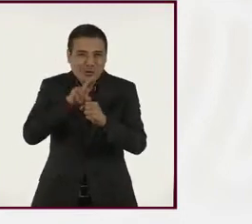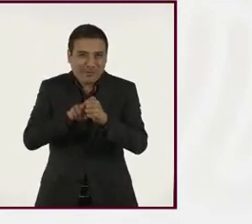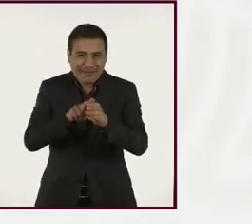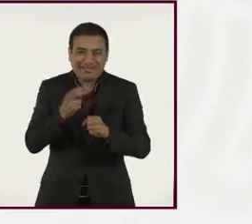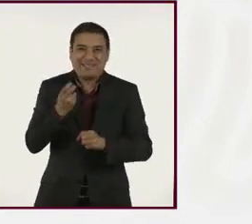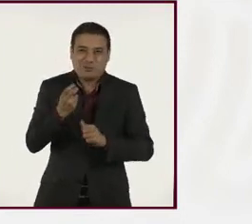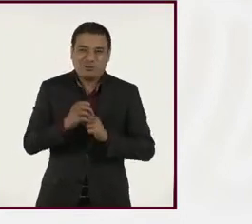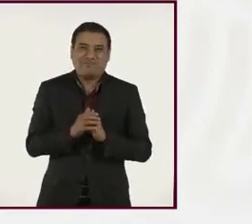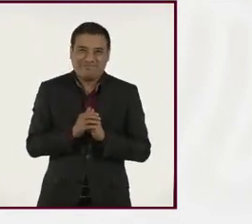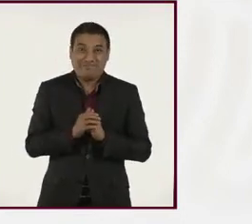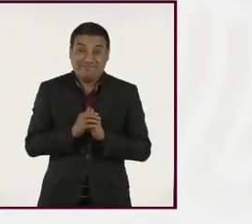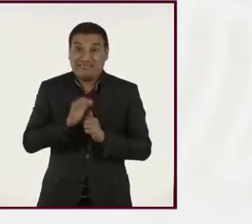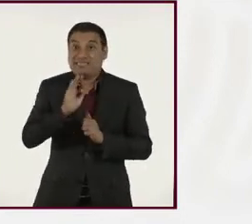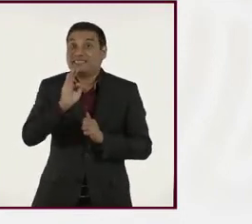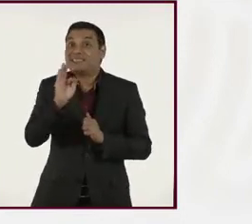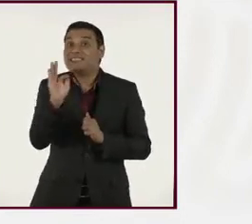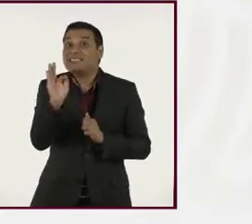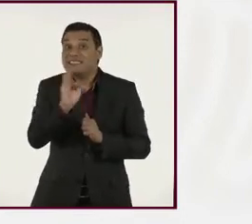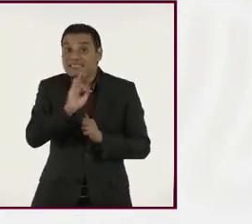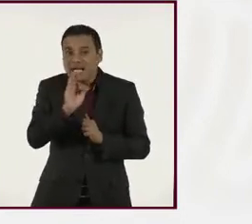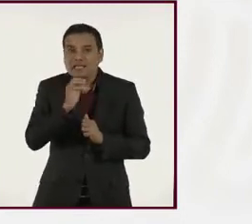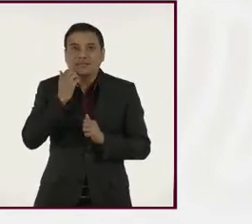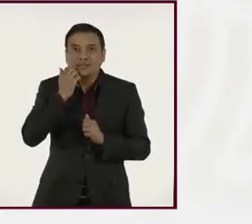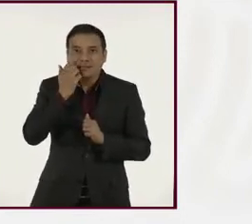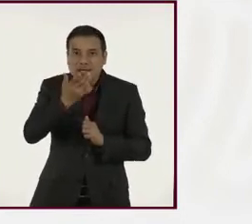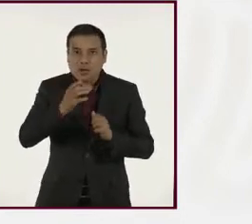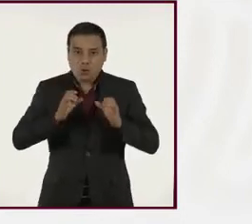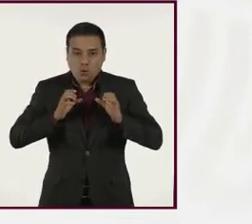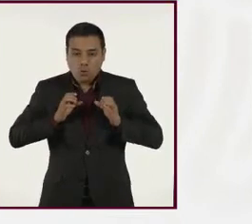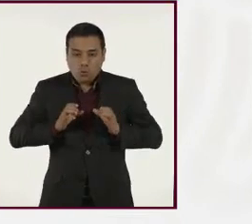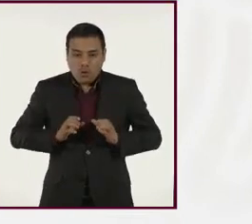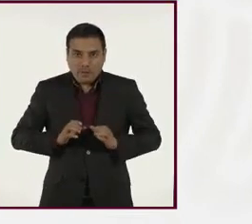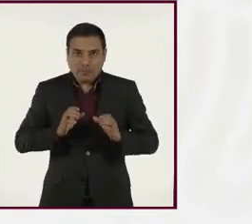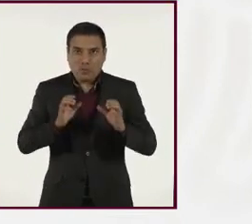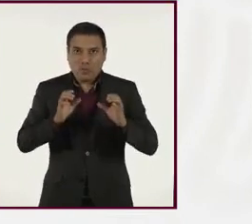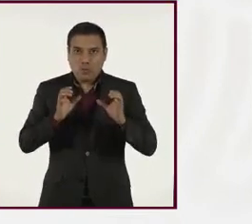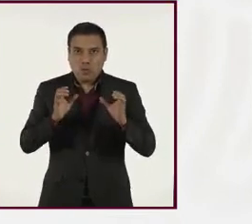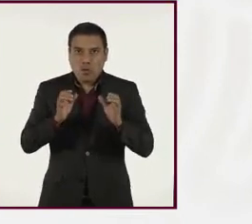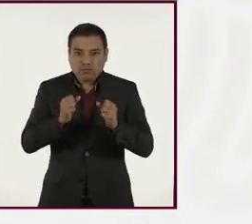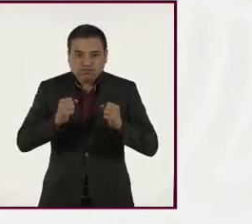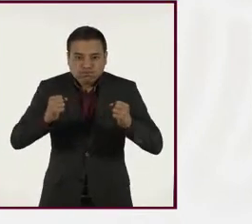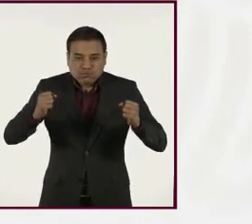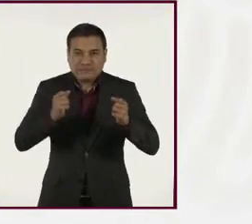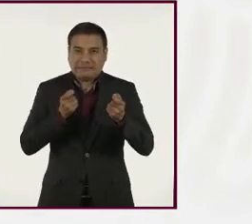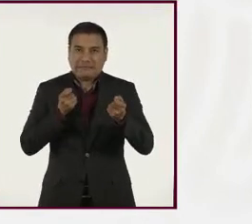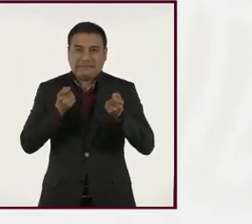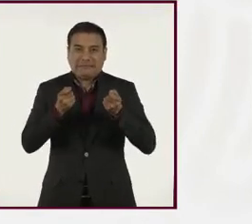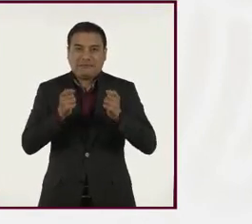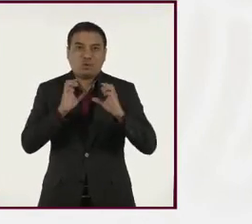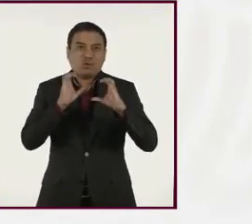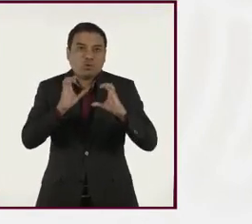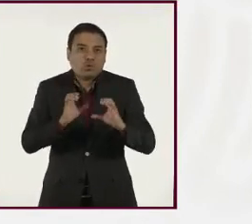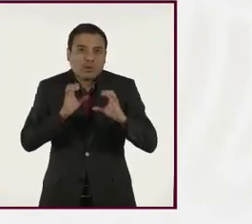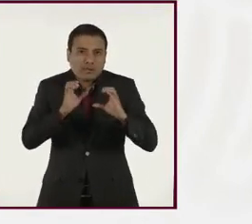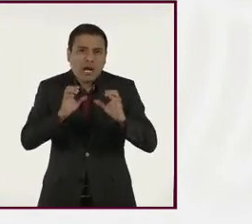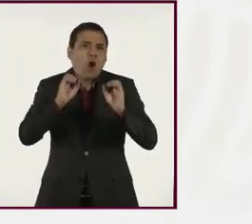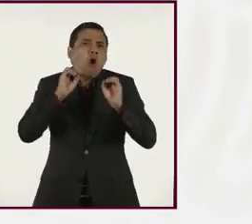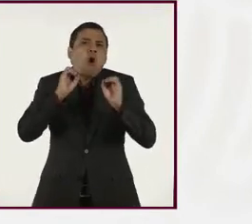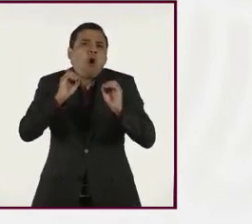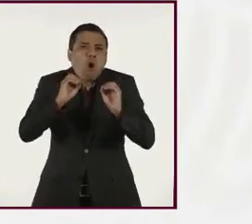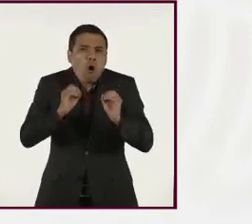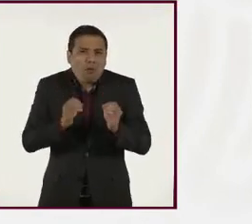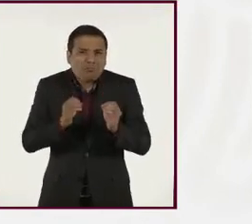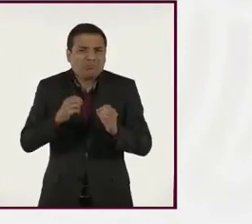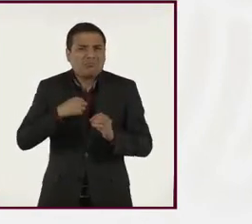o no haber una obsesión por el control del peso. Aquí hago este señalamiento de que puede haber o no esa obsesión por el control del